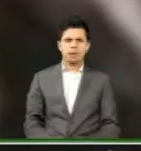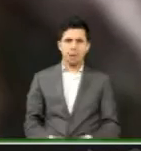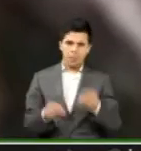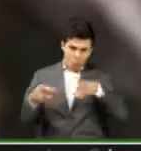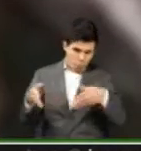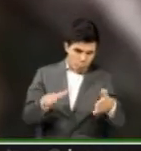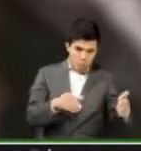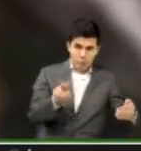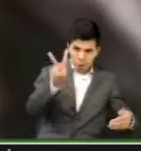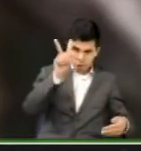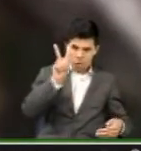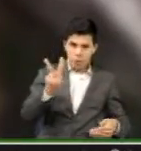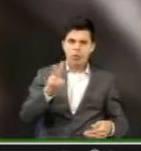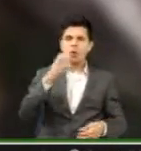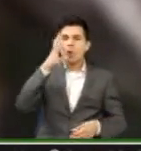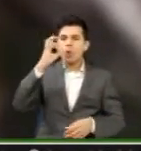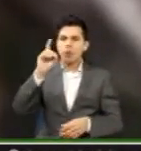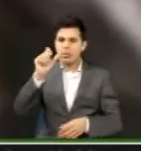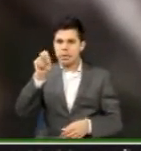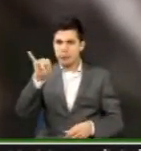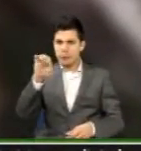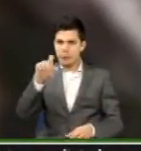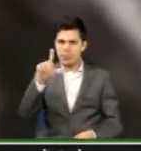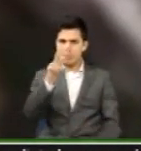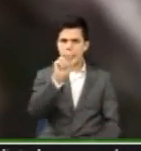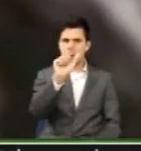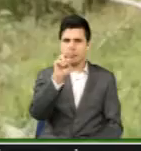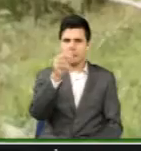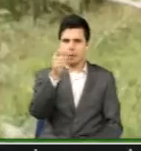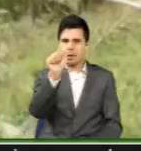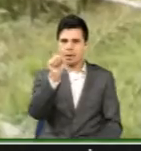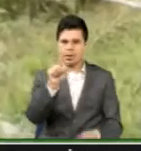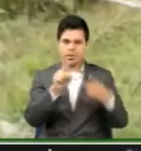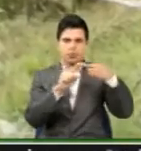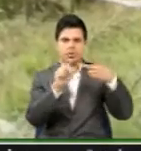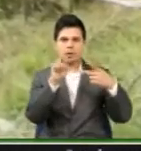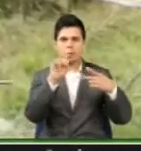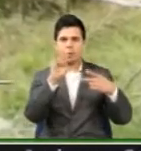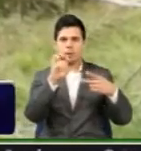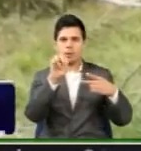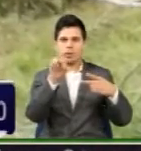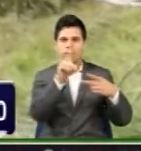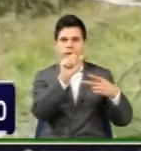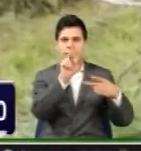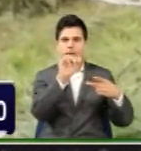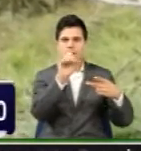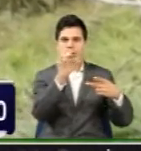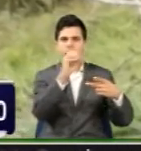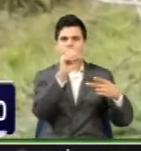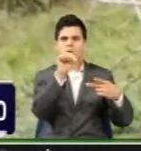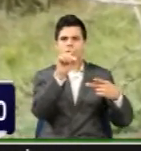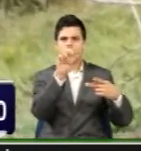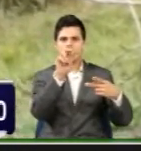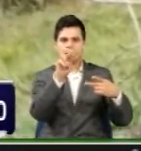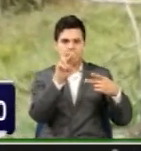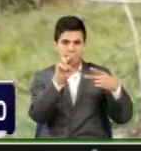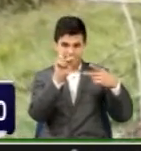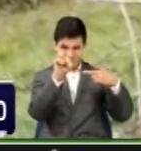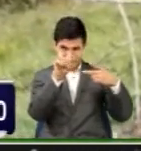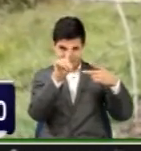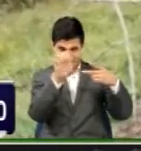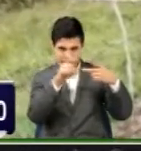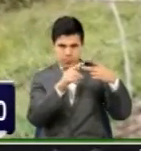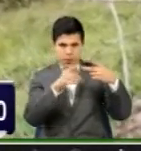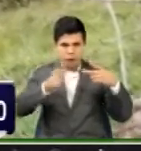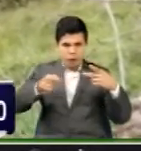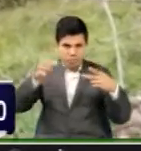muertos identificados como Daniel Vargas y Rubén Darío Conde, director actual de Confesalud y abogado de profesión. En